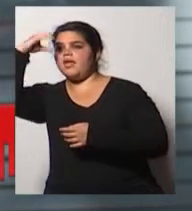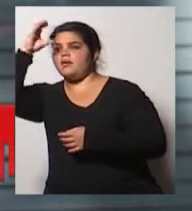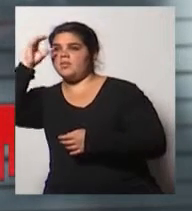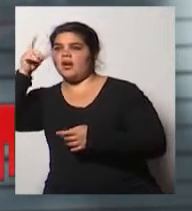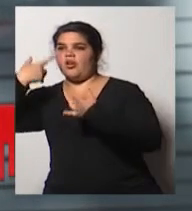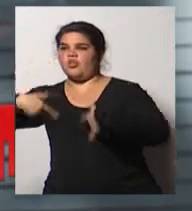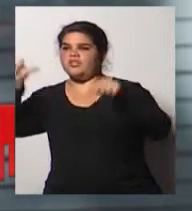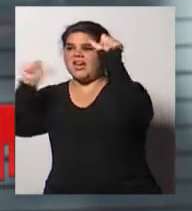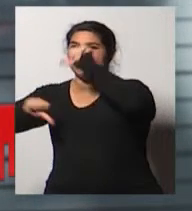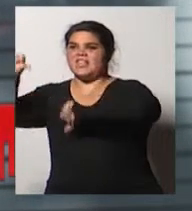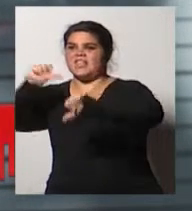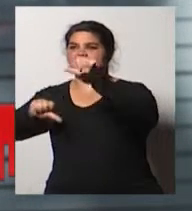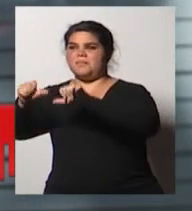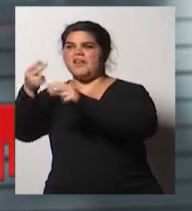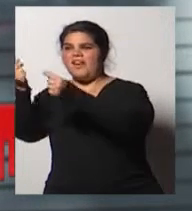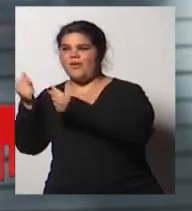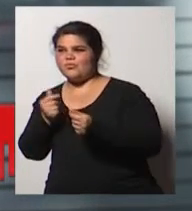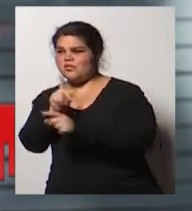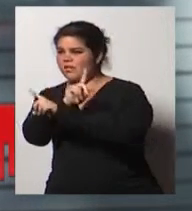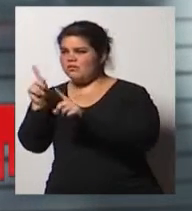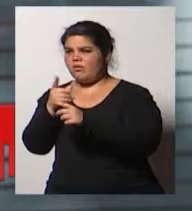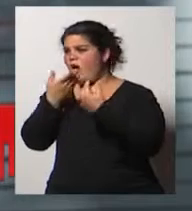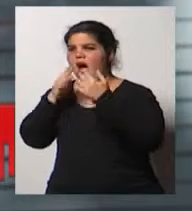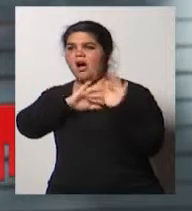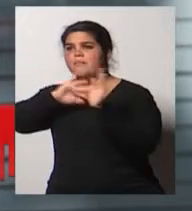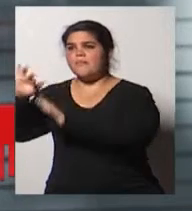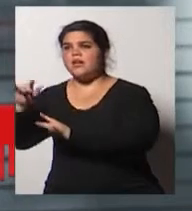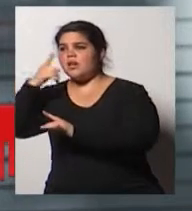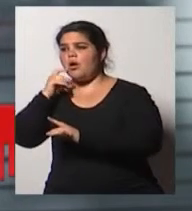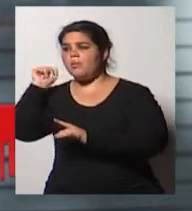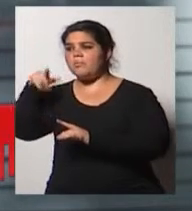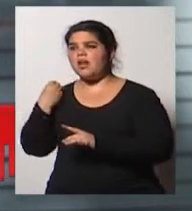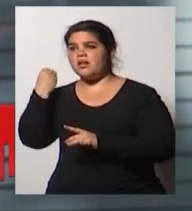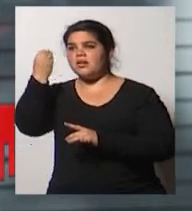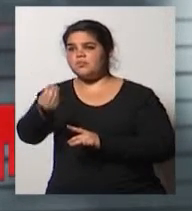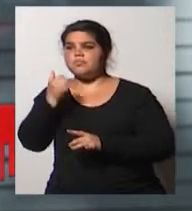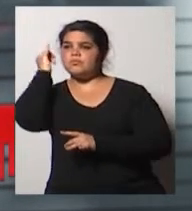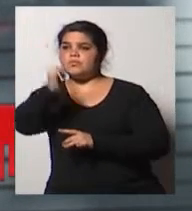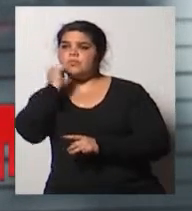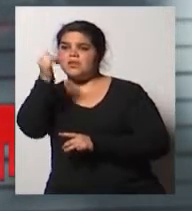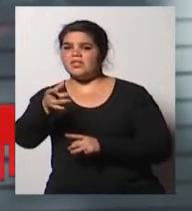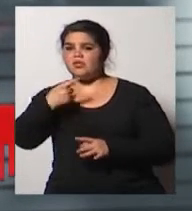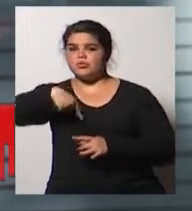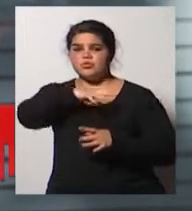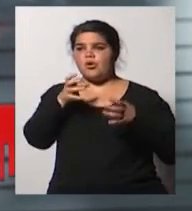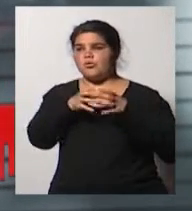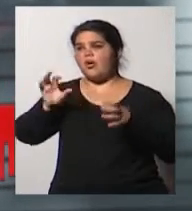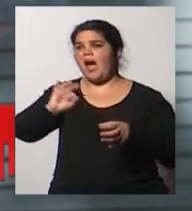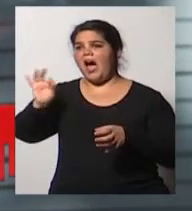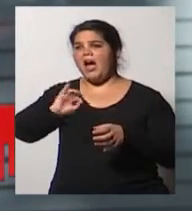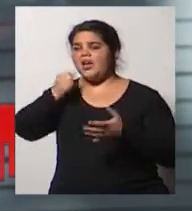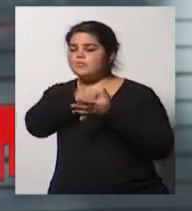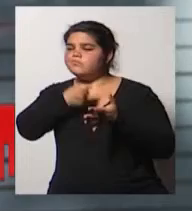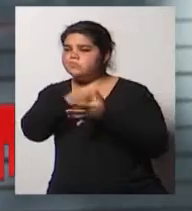sustancias tóxicas. Él está manifestando algo que nosotros venimos reclamando desde hace muchos años. Es más importante vivir